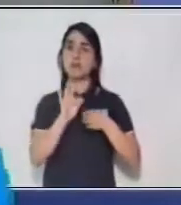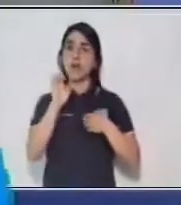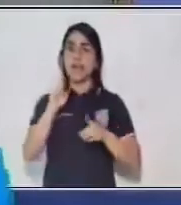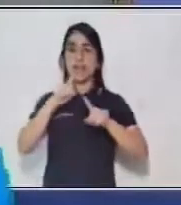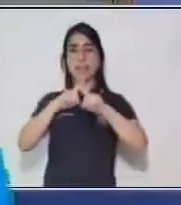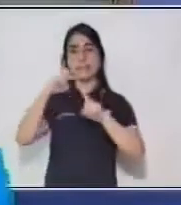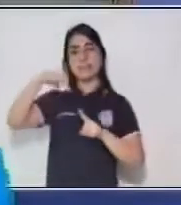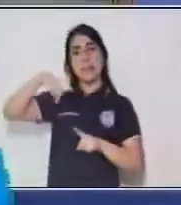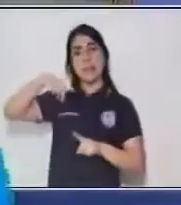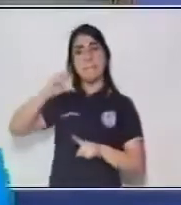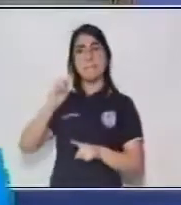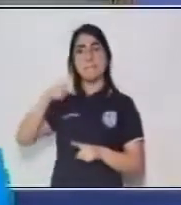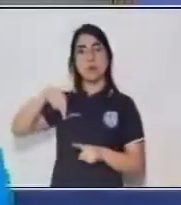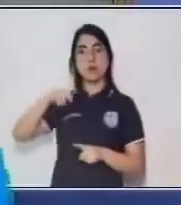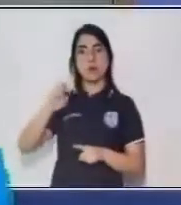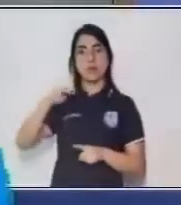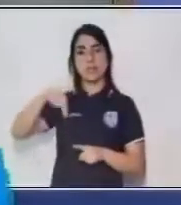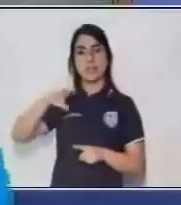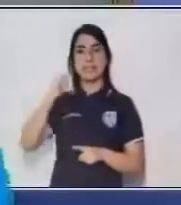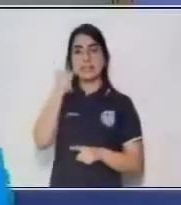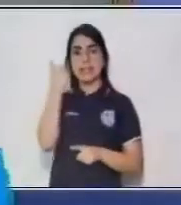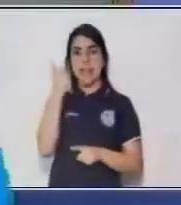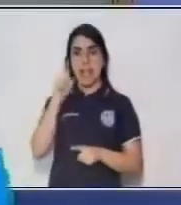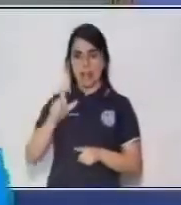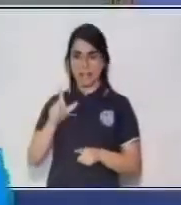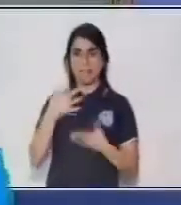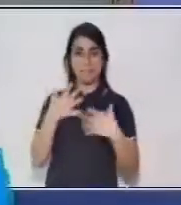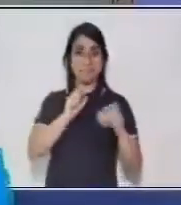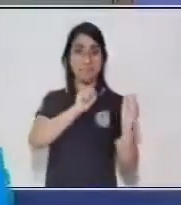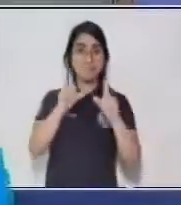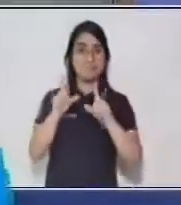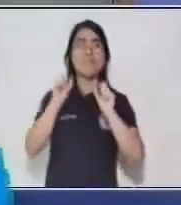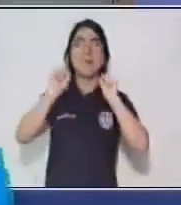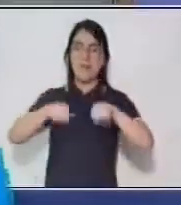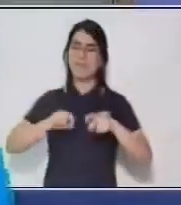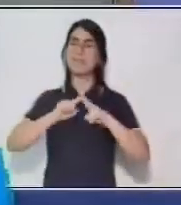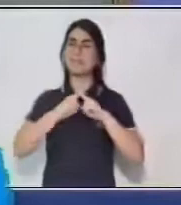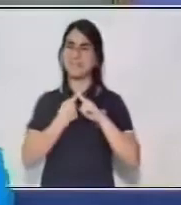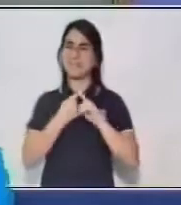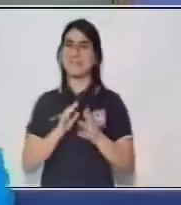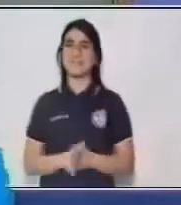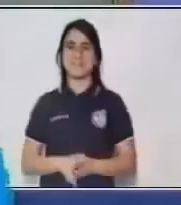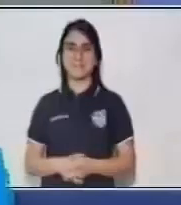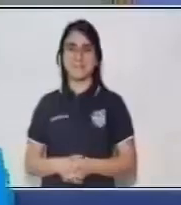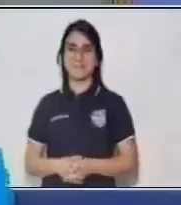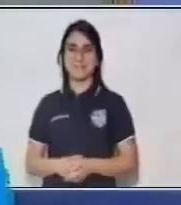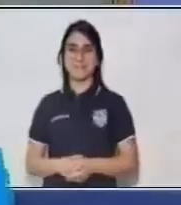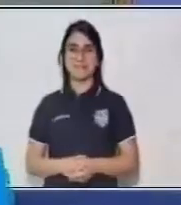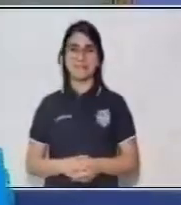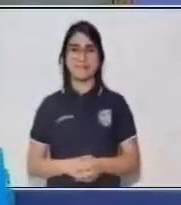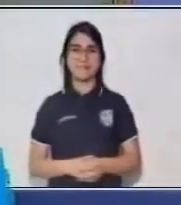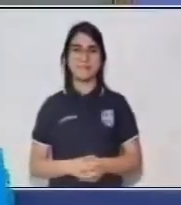Así que, si ya están listos, vamos a iniciar con la clase del día de hoy.